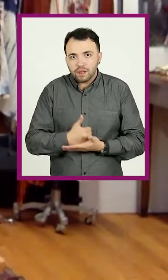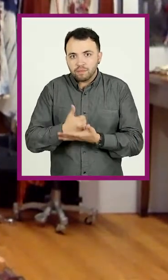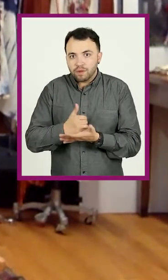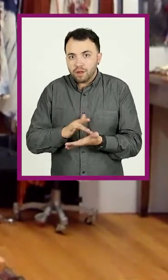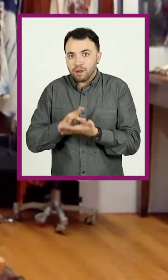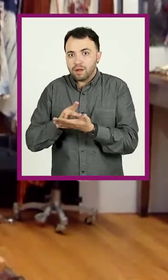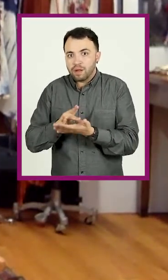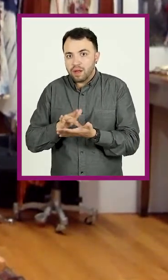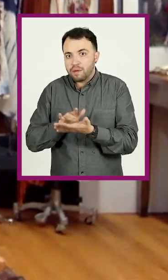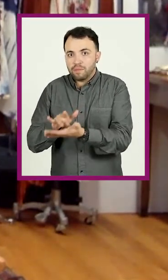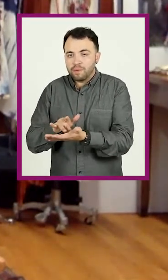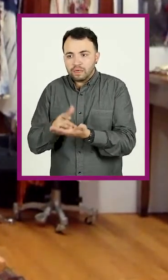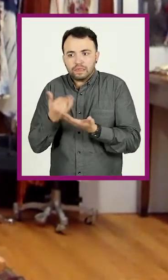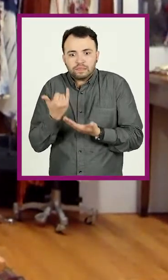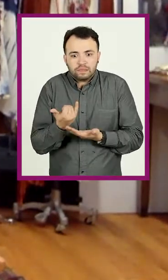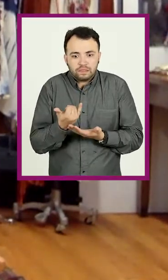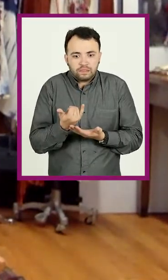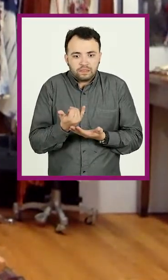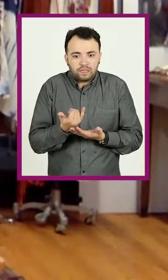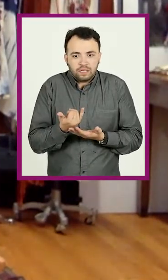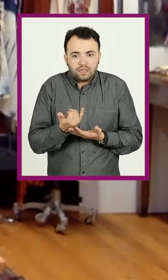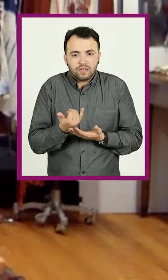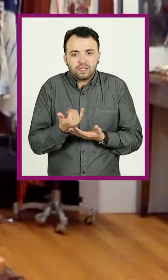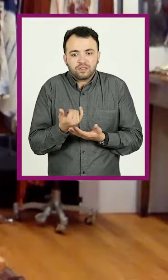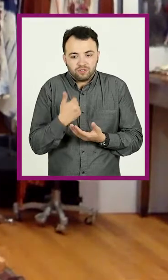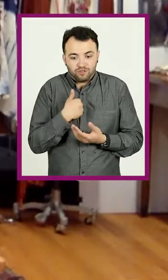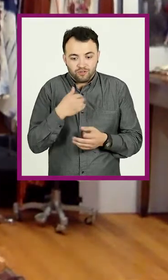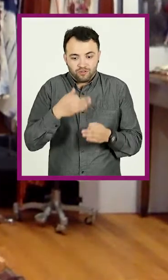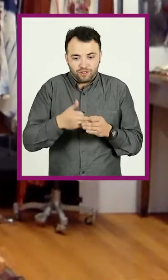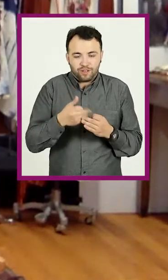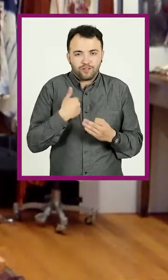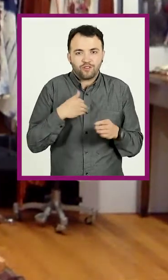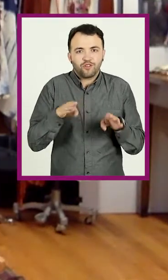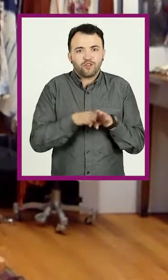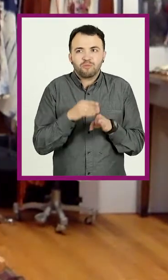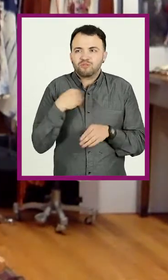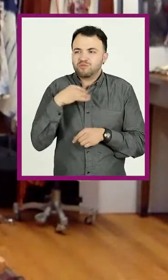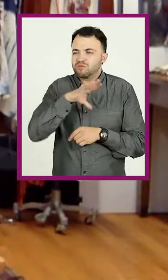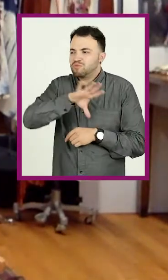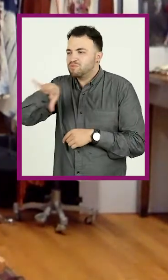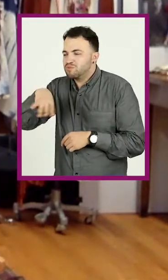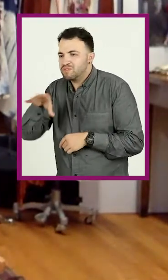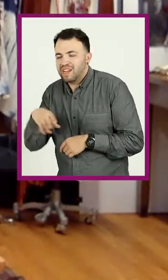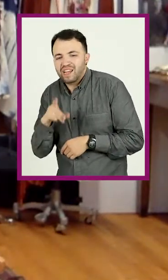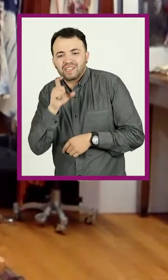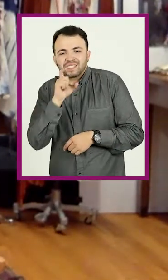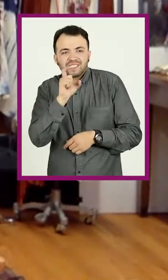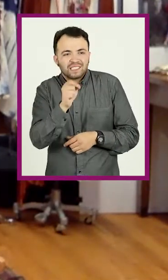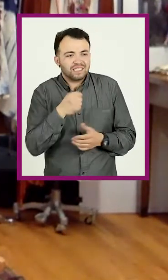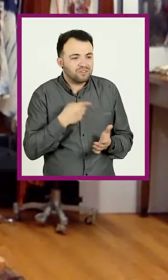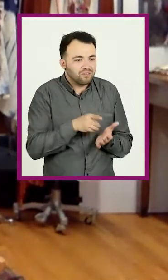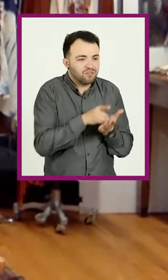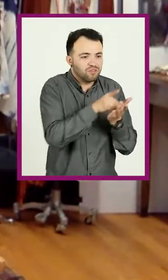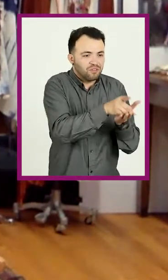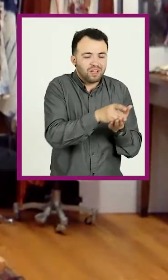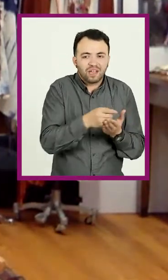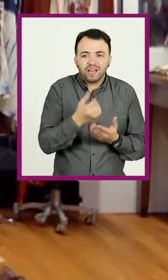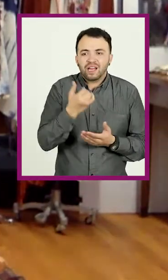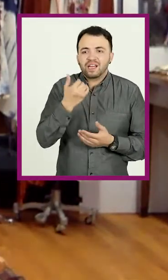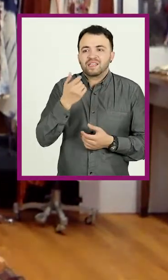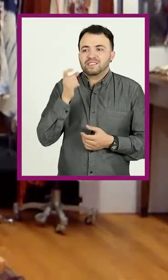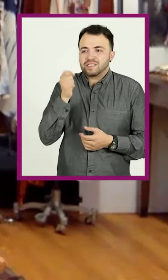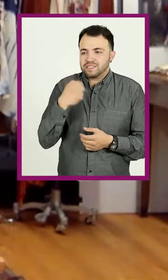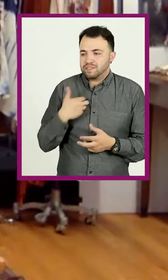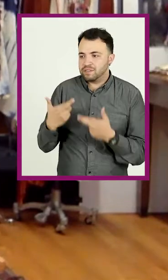buscar en qué lugares donar, a quiénes donar y regalar cubrebocas, me he encontrado con